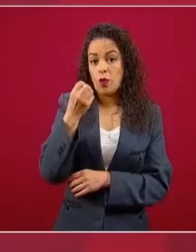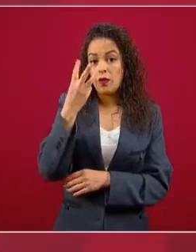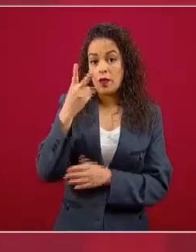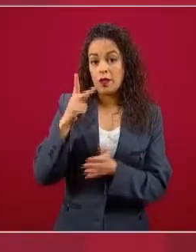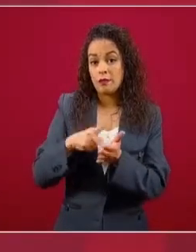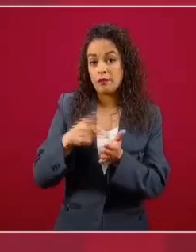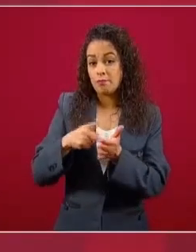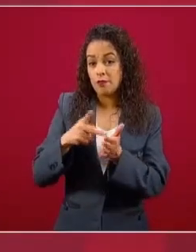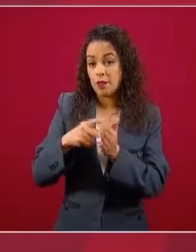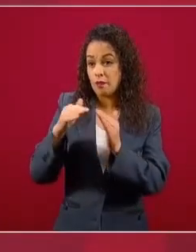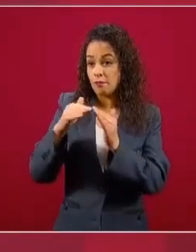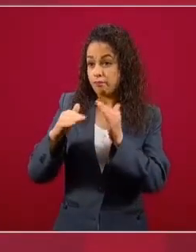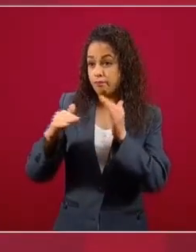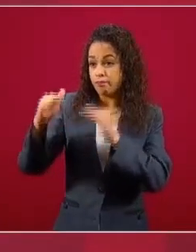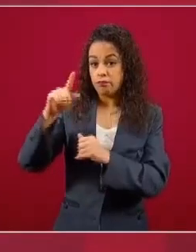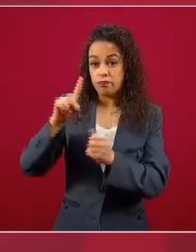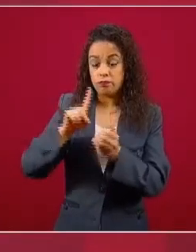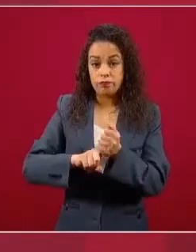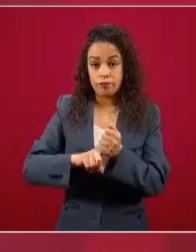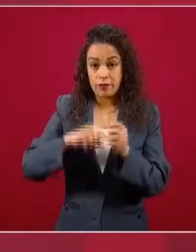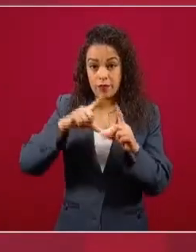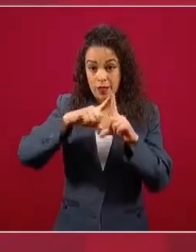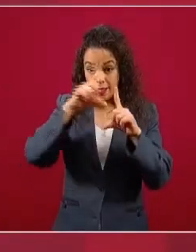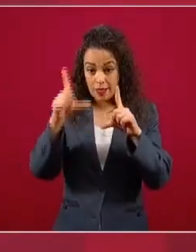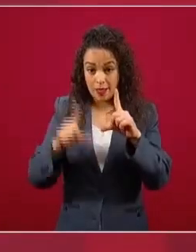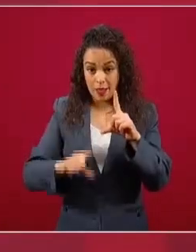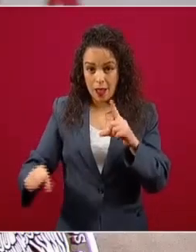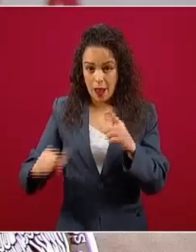media nacional,